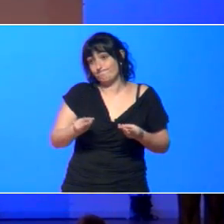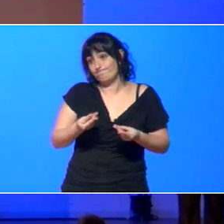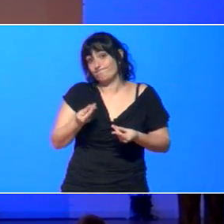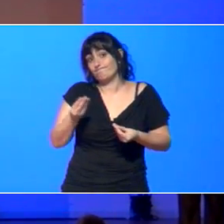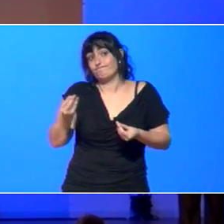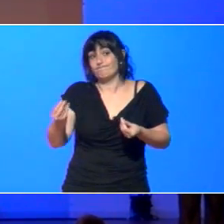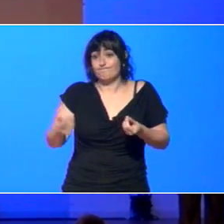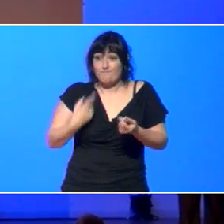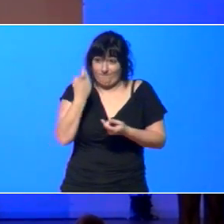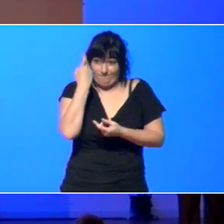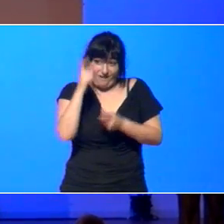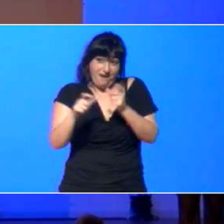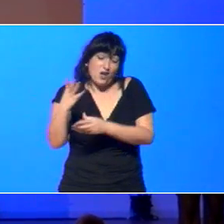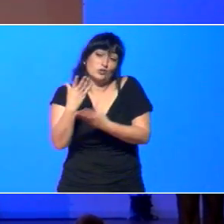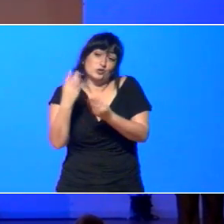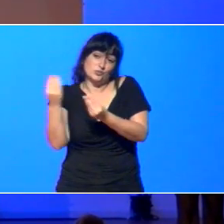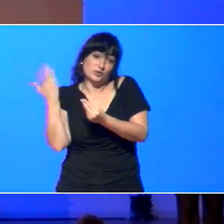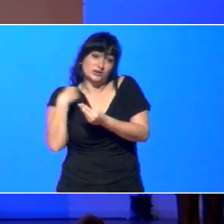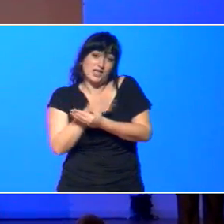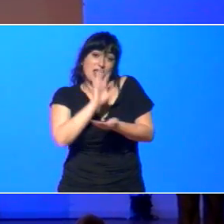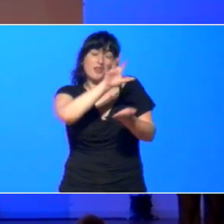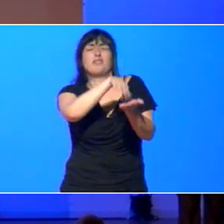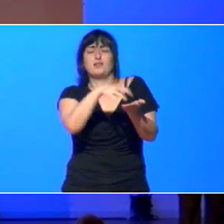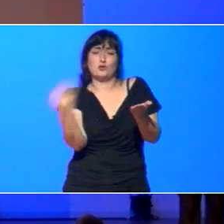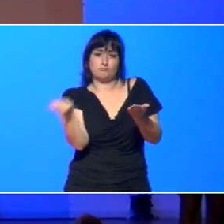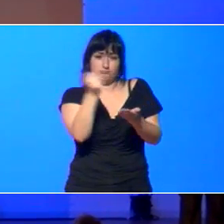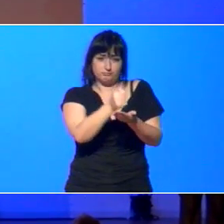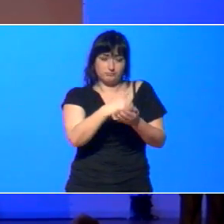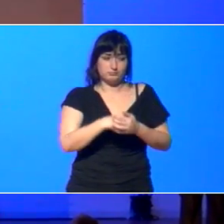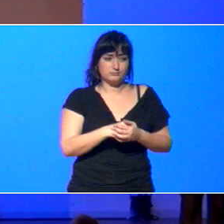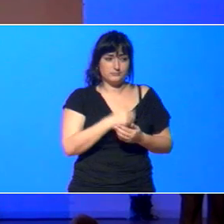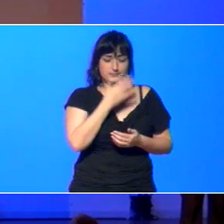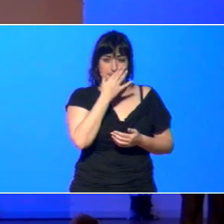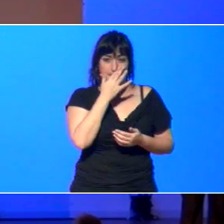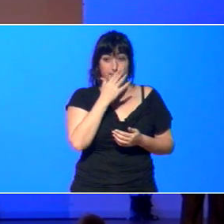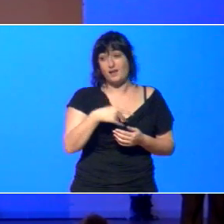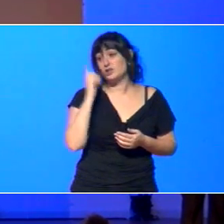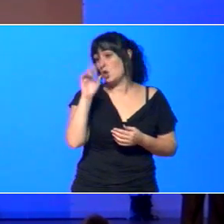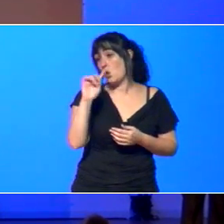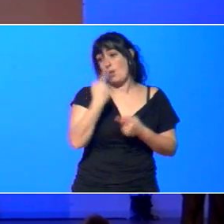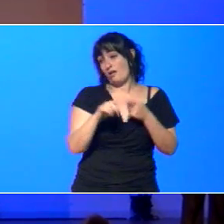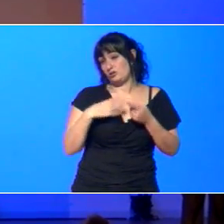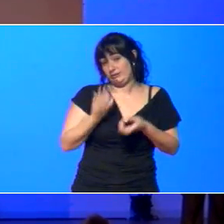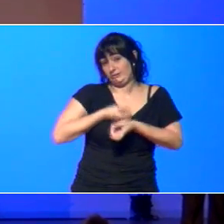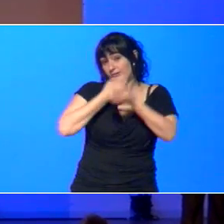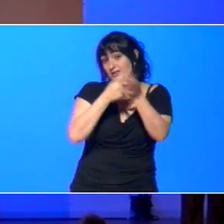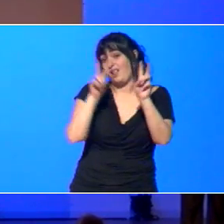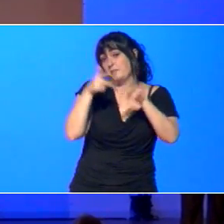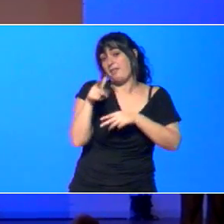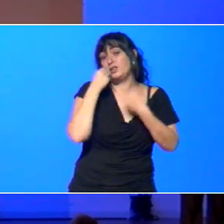haya muchos alumnos que ya están en los centros ordinarios. Solamente resaltar una cosa, para reforzar lo que ha dicho Rafael en el tema de los derechos